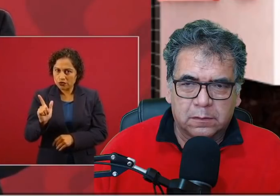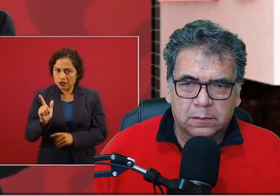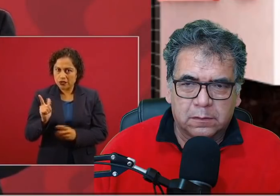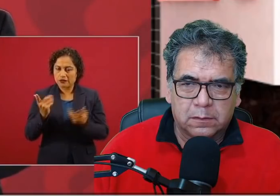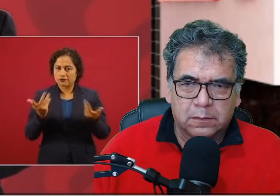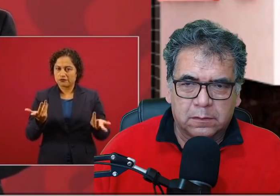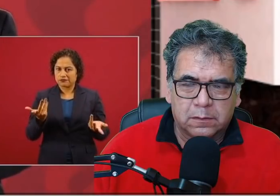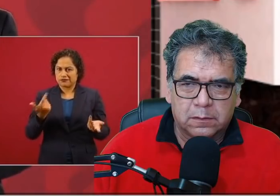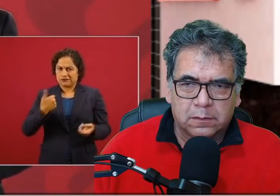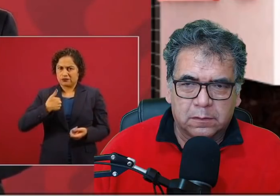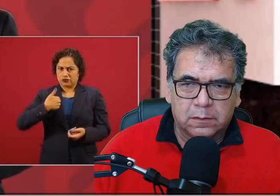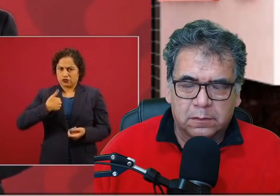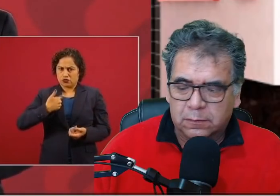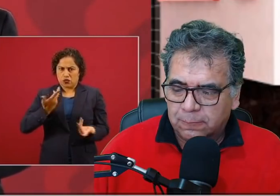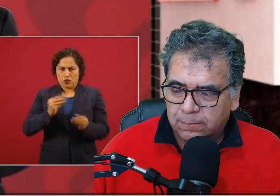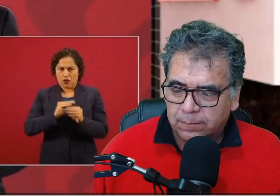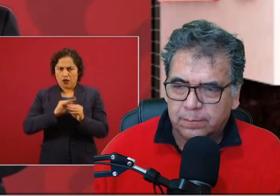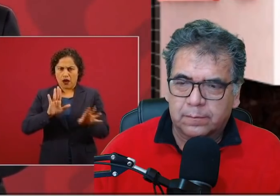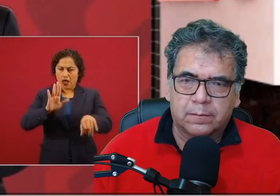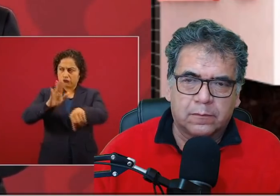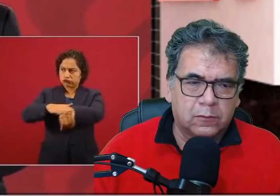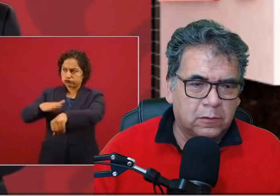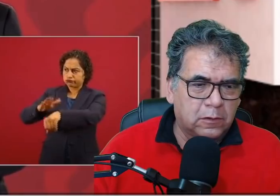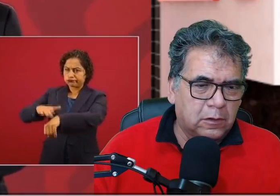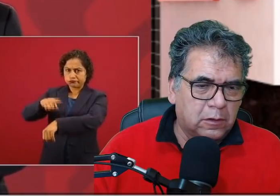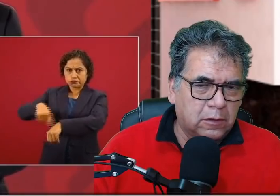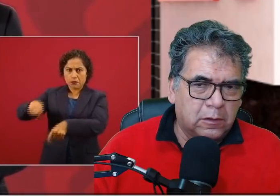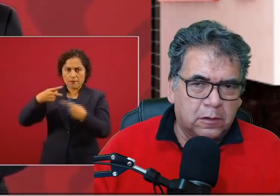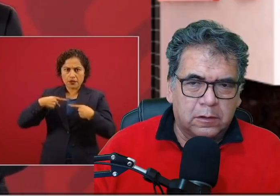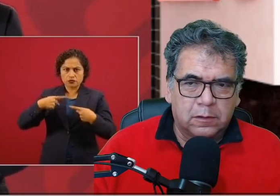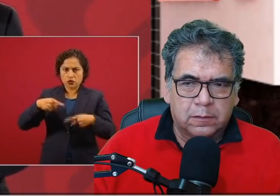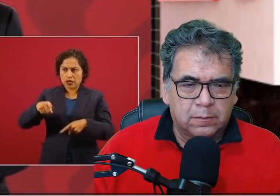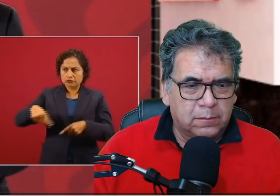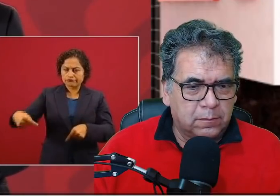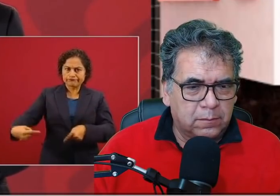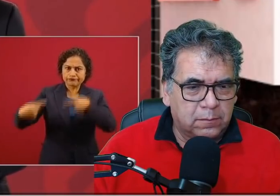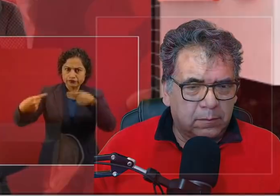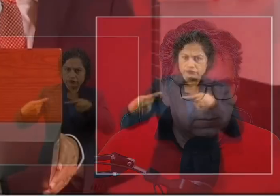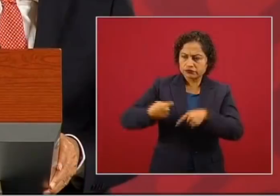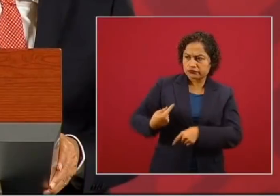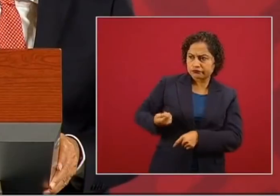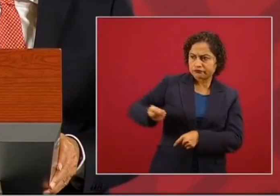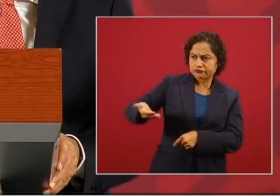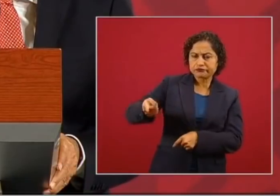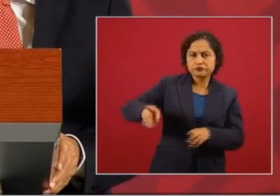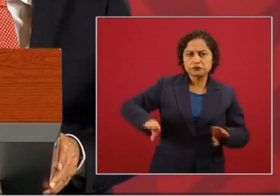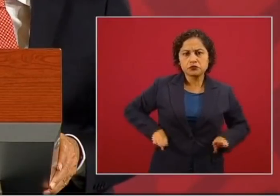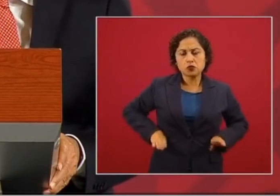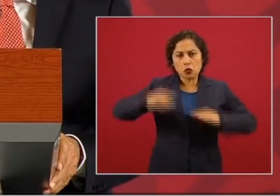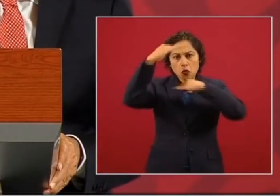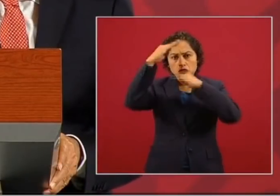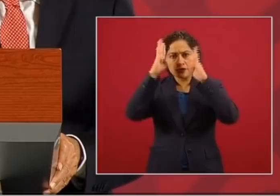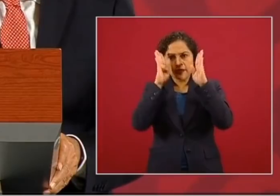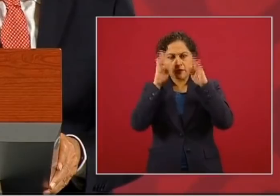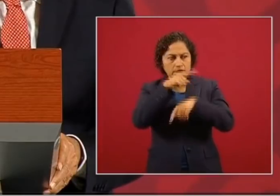a nuestros adversarios, con todo respeto, conservadores. Entonces, ¿cómo les voy a